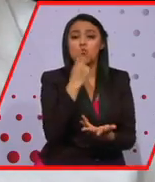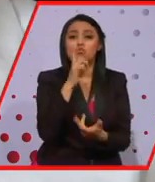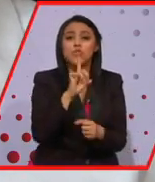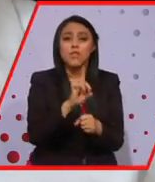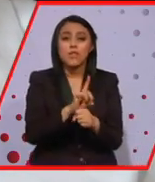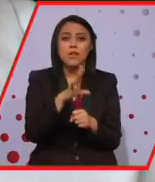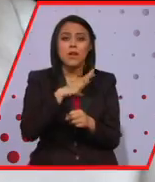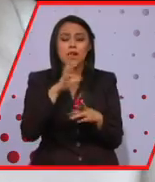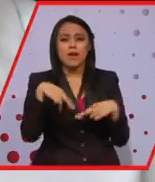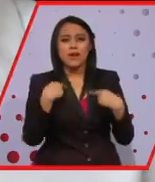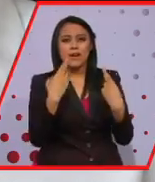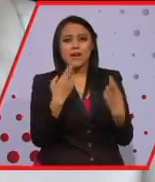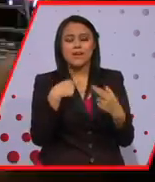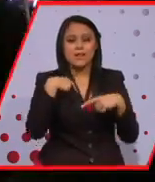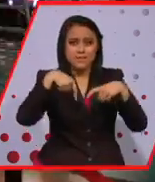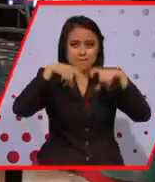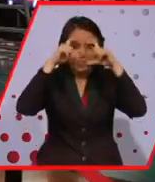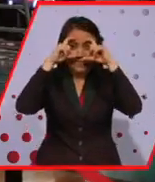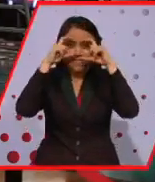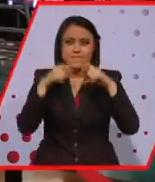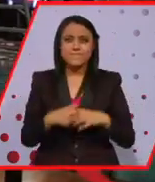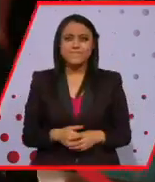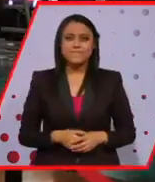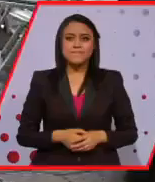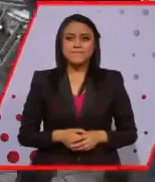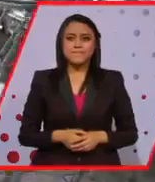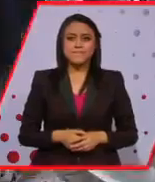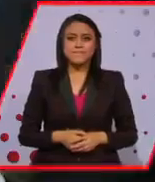para el obsequio de lentes.